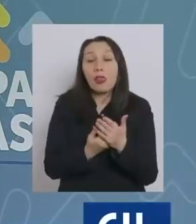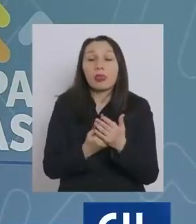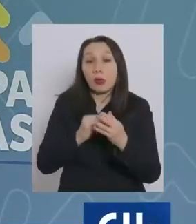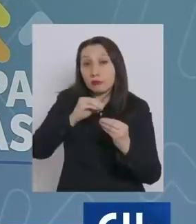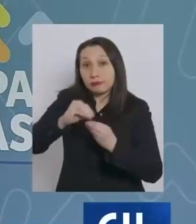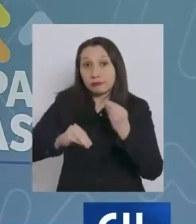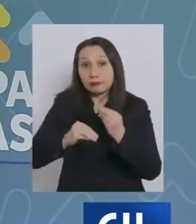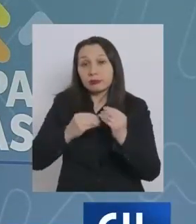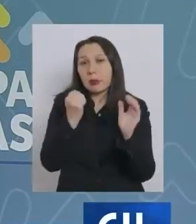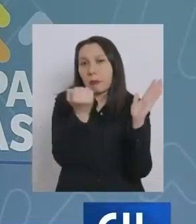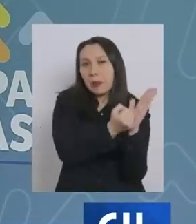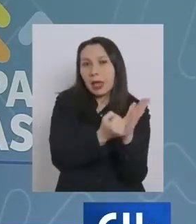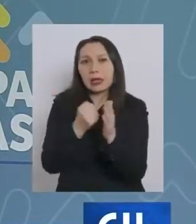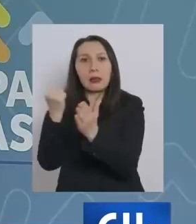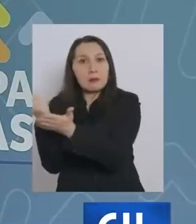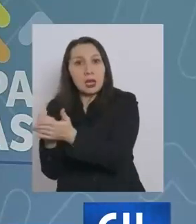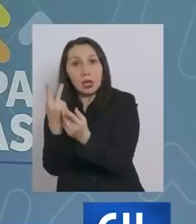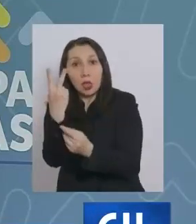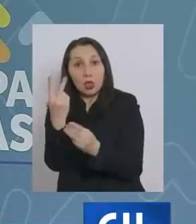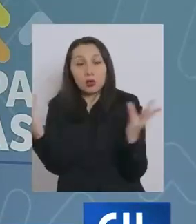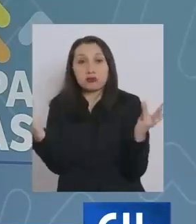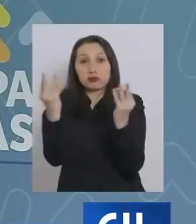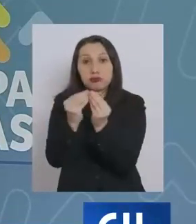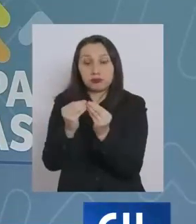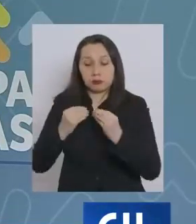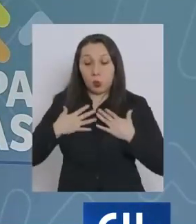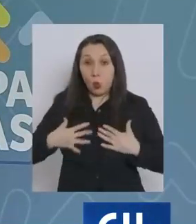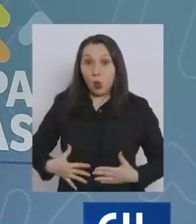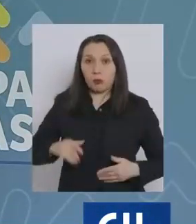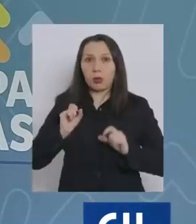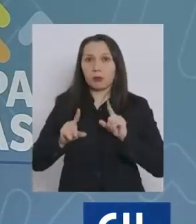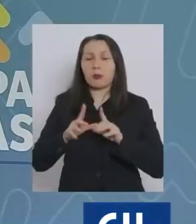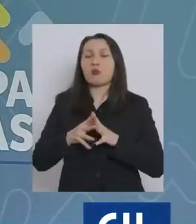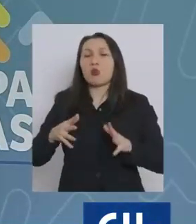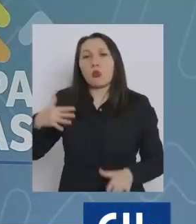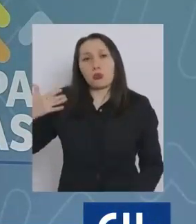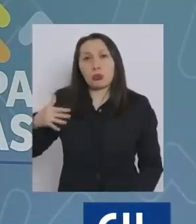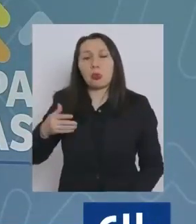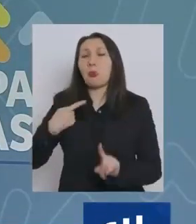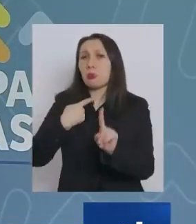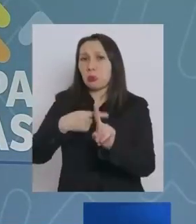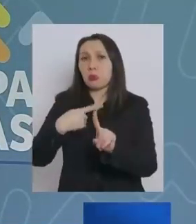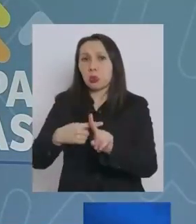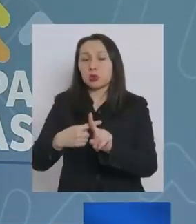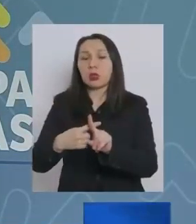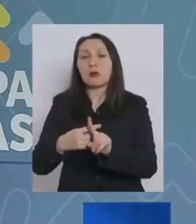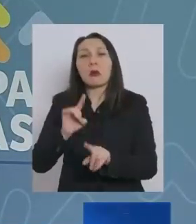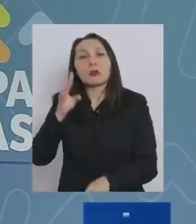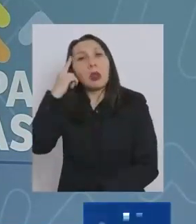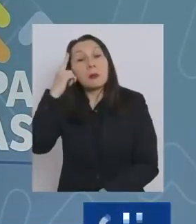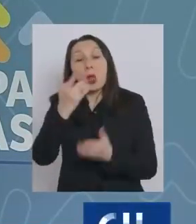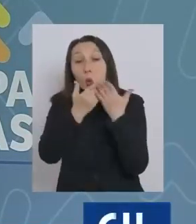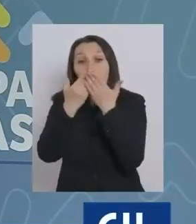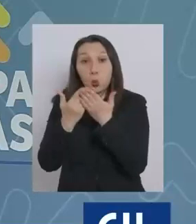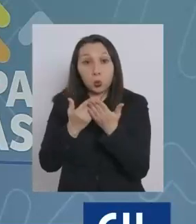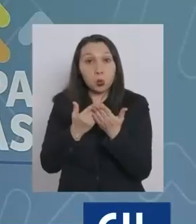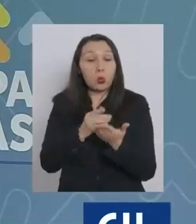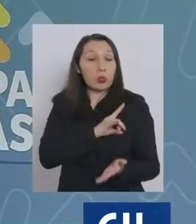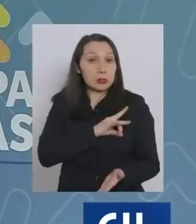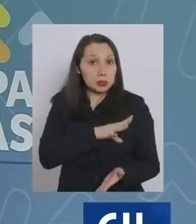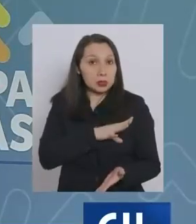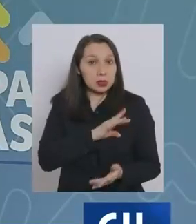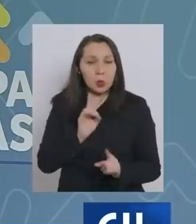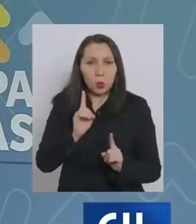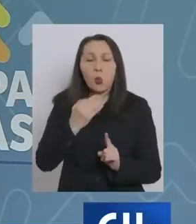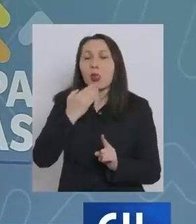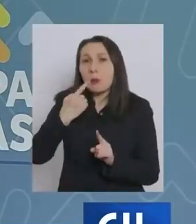una combinación de vacunas heteróloga, la respuesta inmune es muy importante, ha sido muy positiva. No solamente los estudios que tenemos a nivel